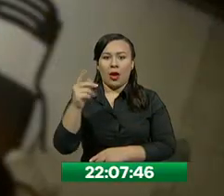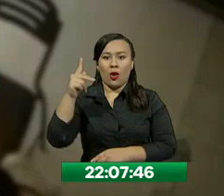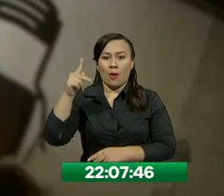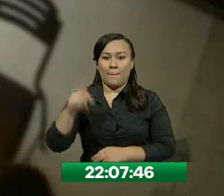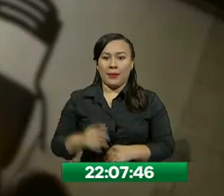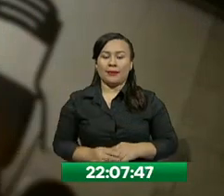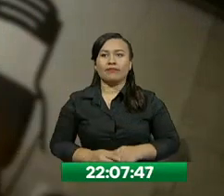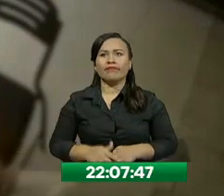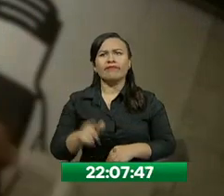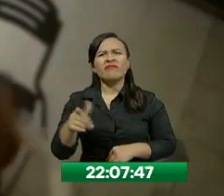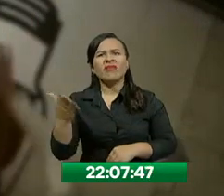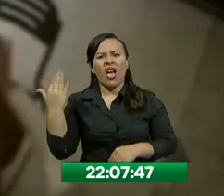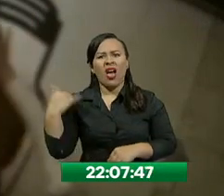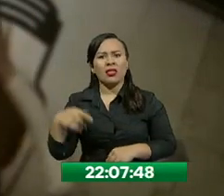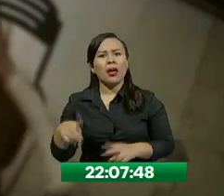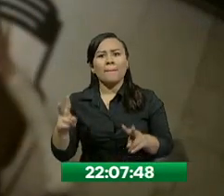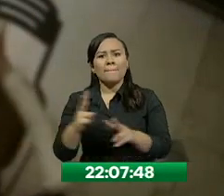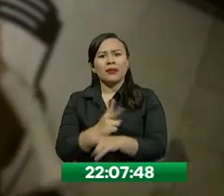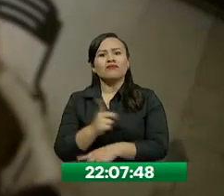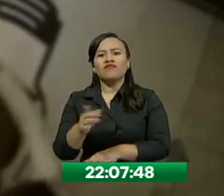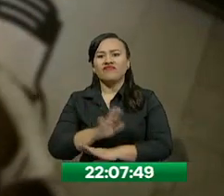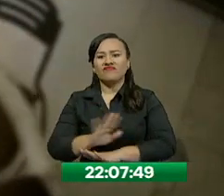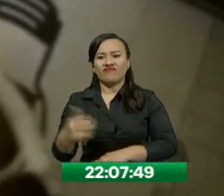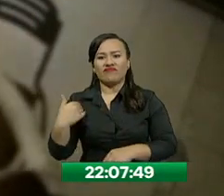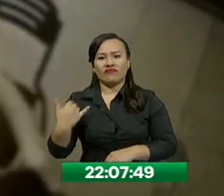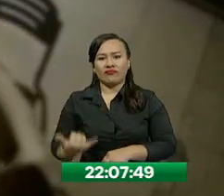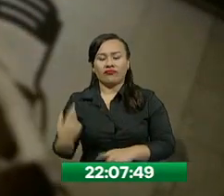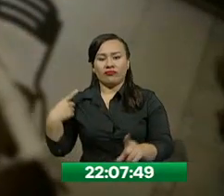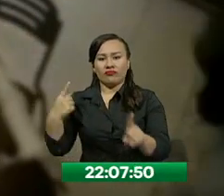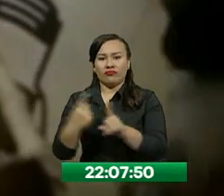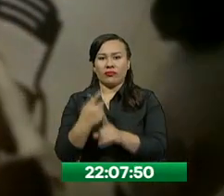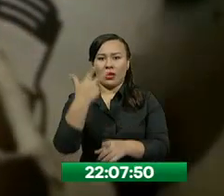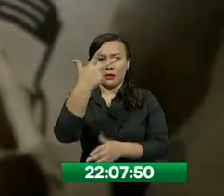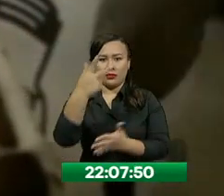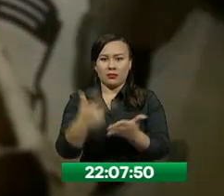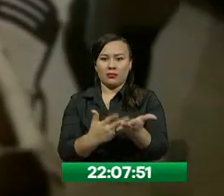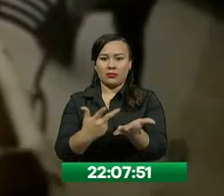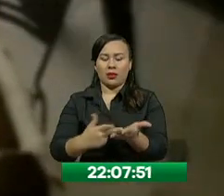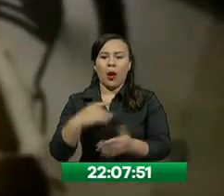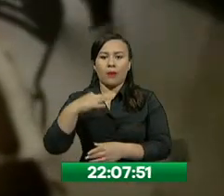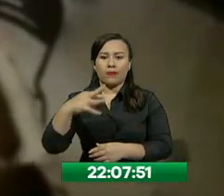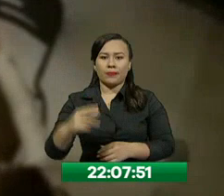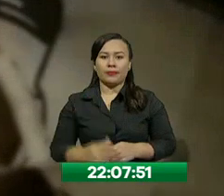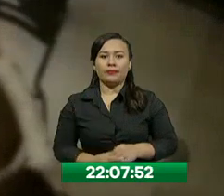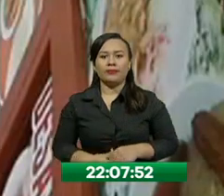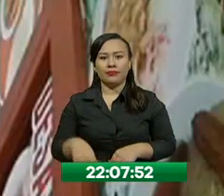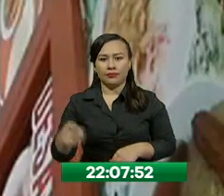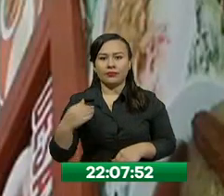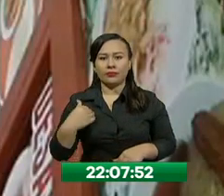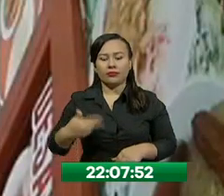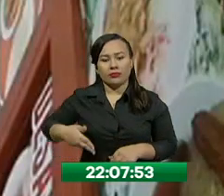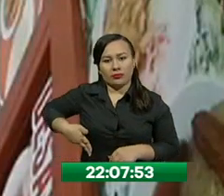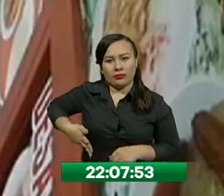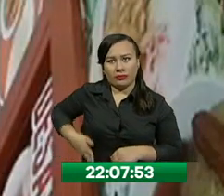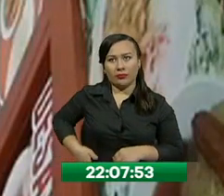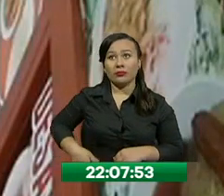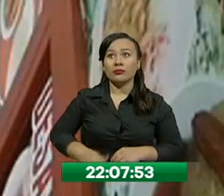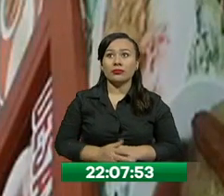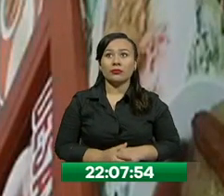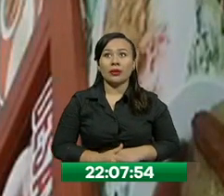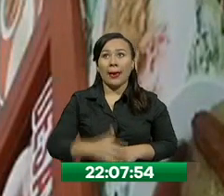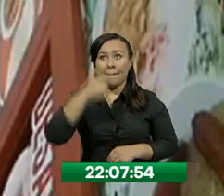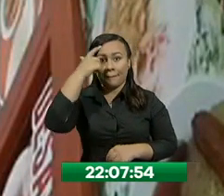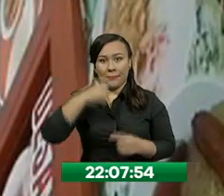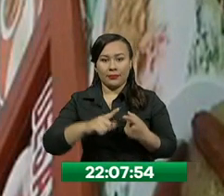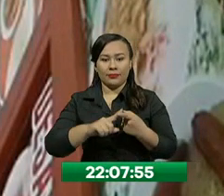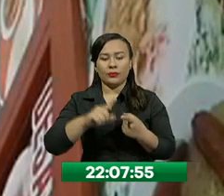y presentaba 3 detenciones por robo, era quien portaba el arma. El ciudadano